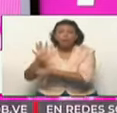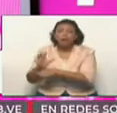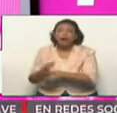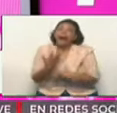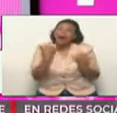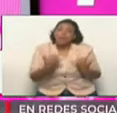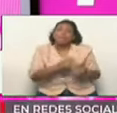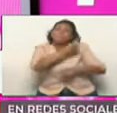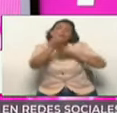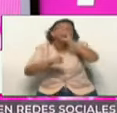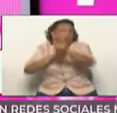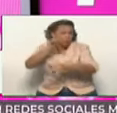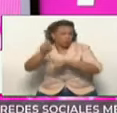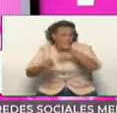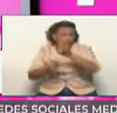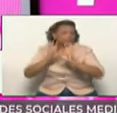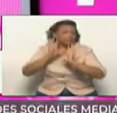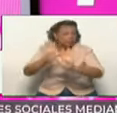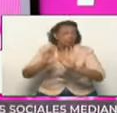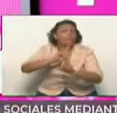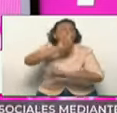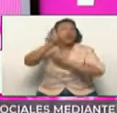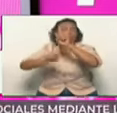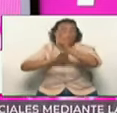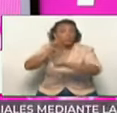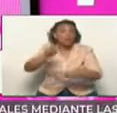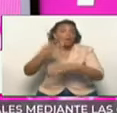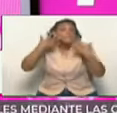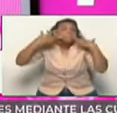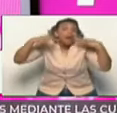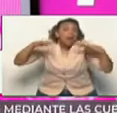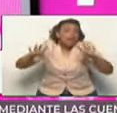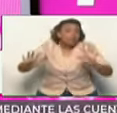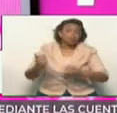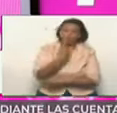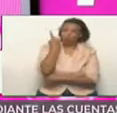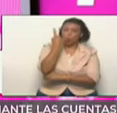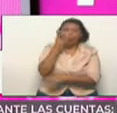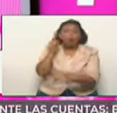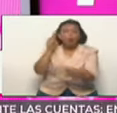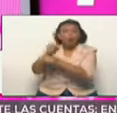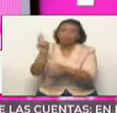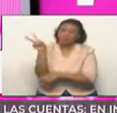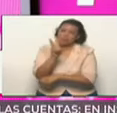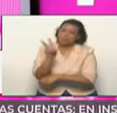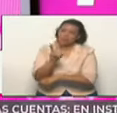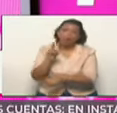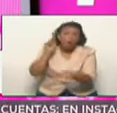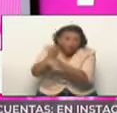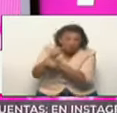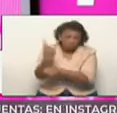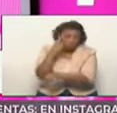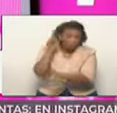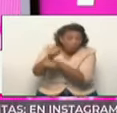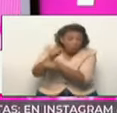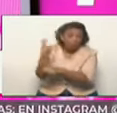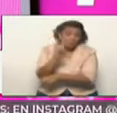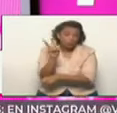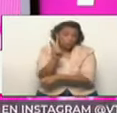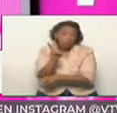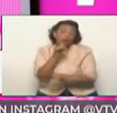pregunta es la siguiente. Pareciese que esto no fuera solo contra Venezuela. Hace poco nos